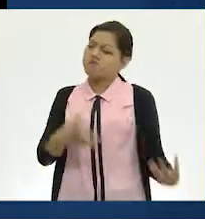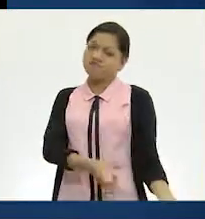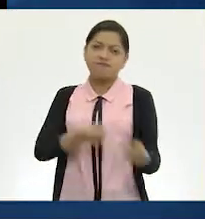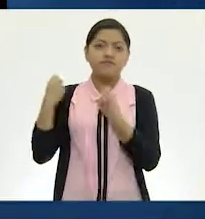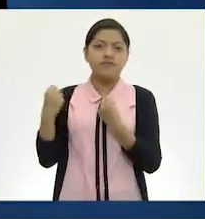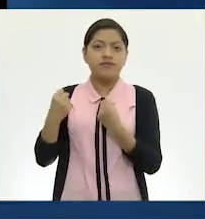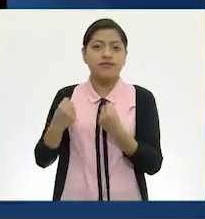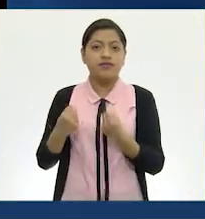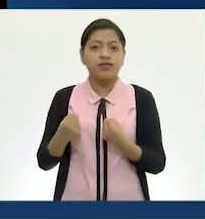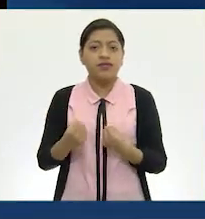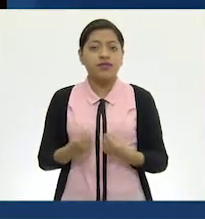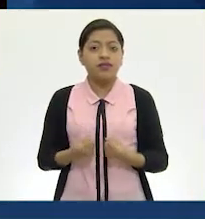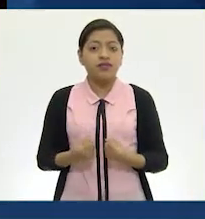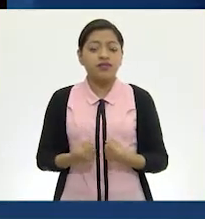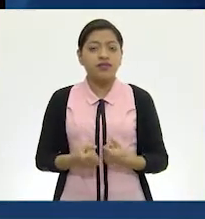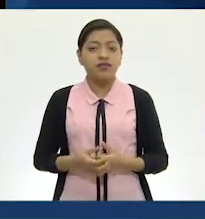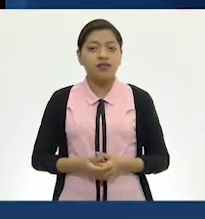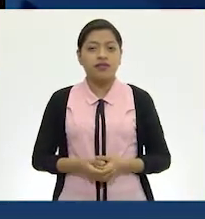no!